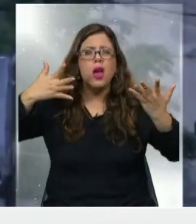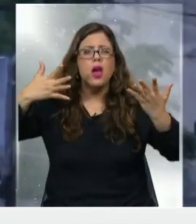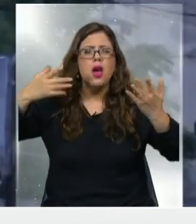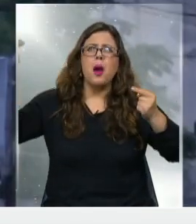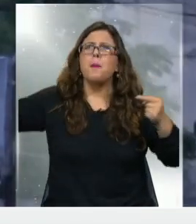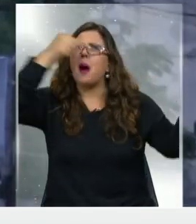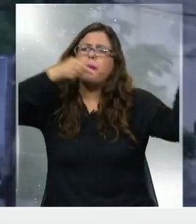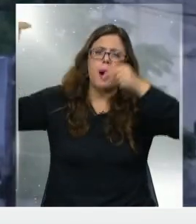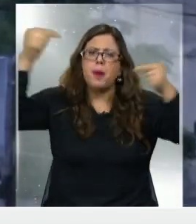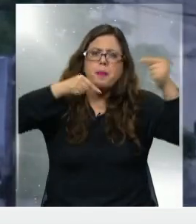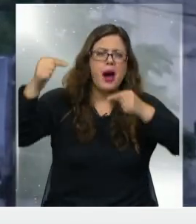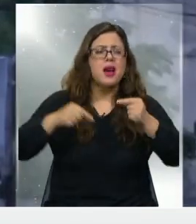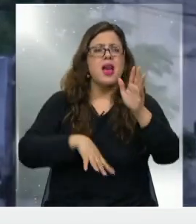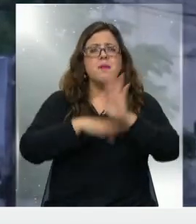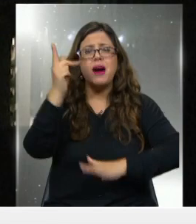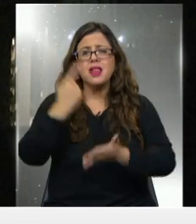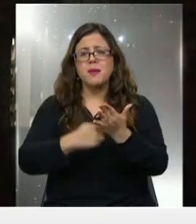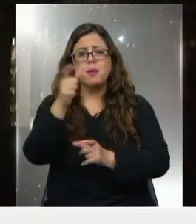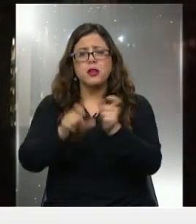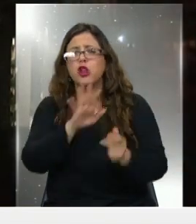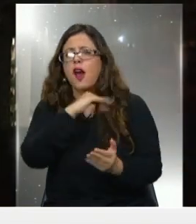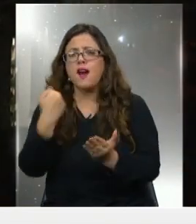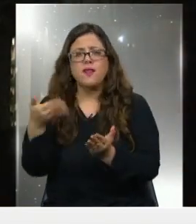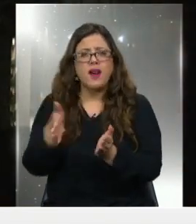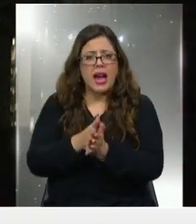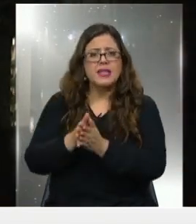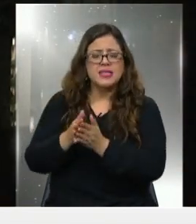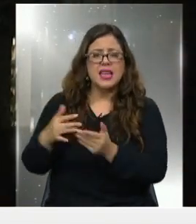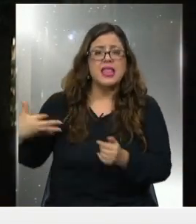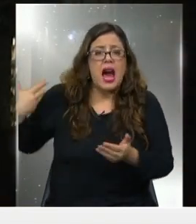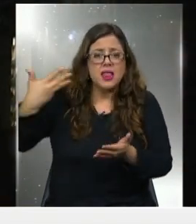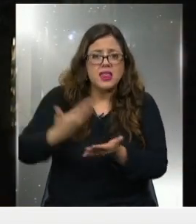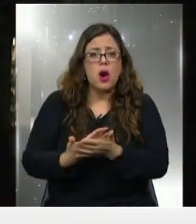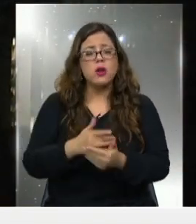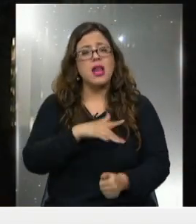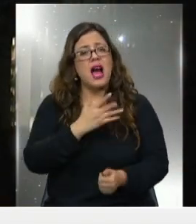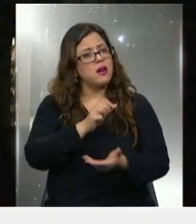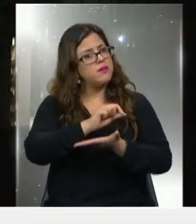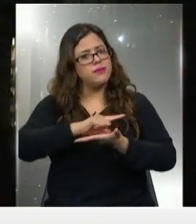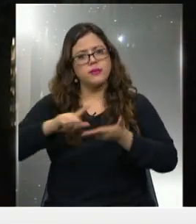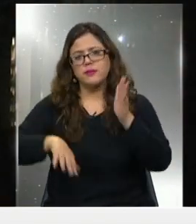vidas en total, una cifra que lamentablemente sigue aumentando.